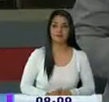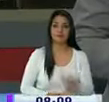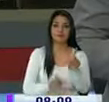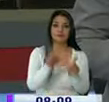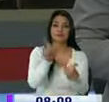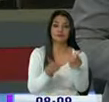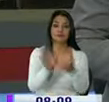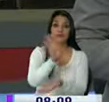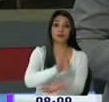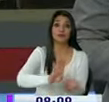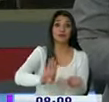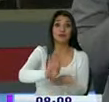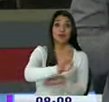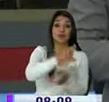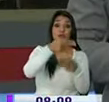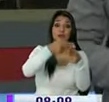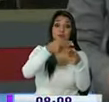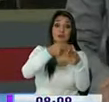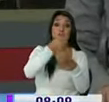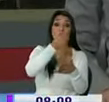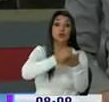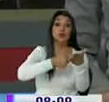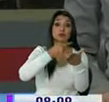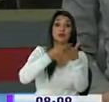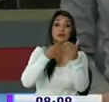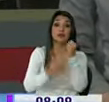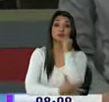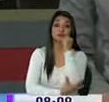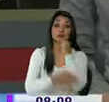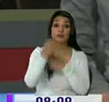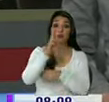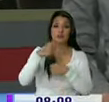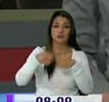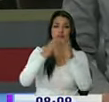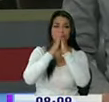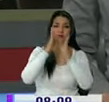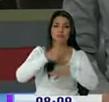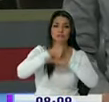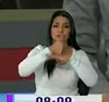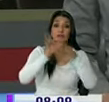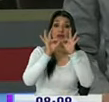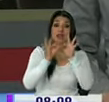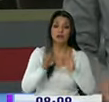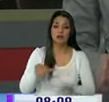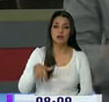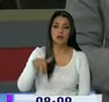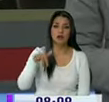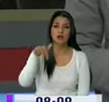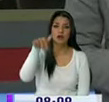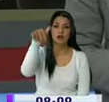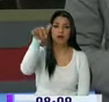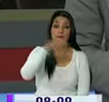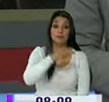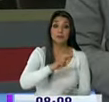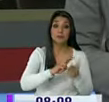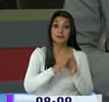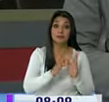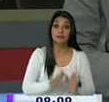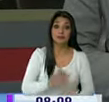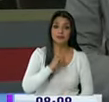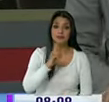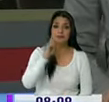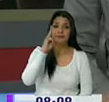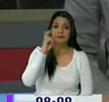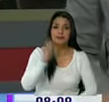Moradores del sector de la lucha de los pobres al sur de Quito solicitan a las autoridades competentes el arreglo de unas escalinatas. Según los vecinos, hace